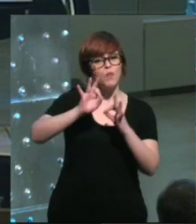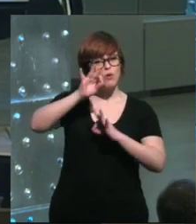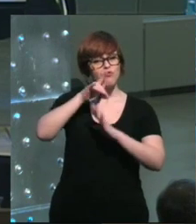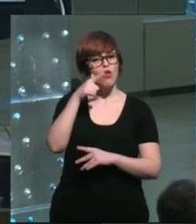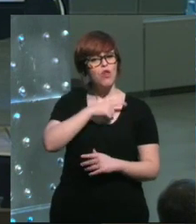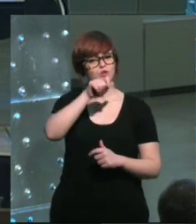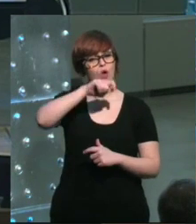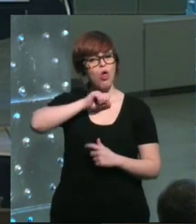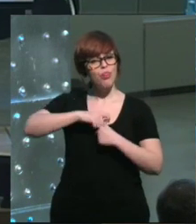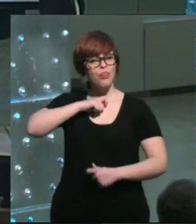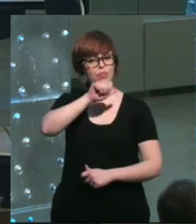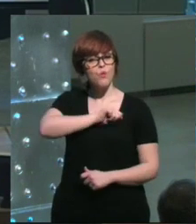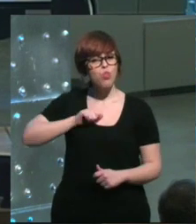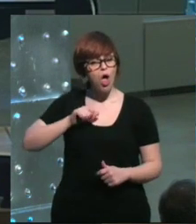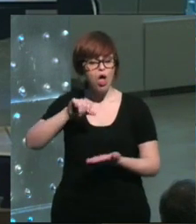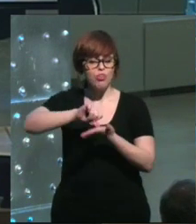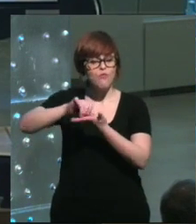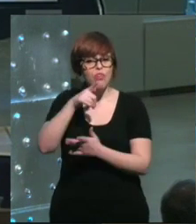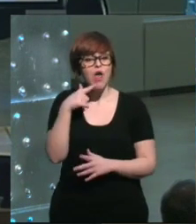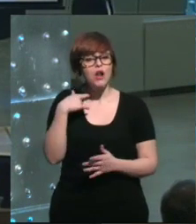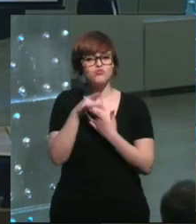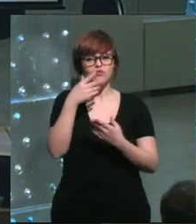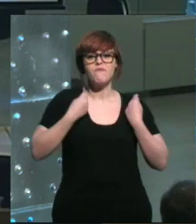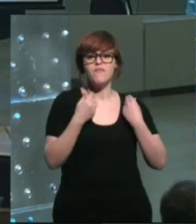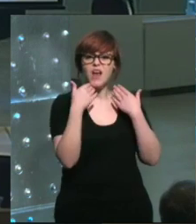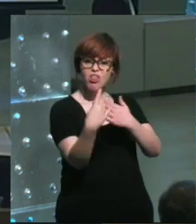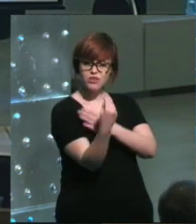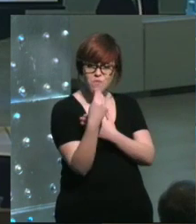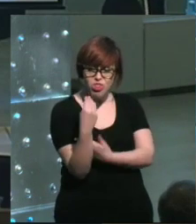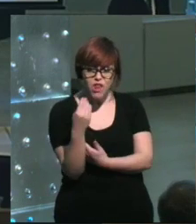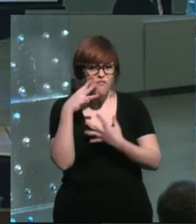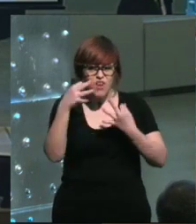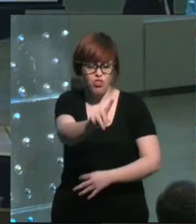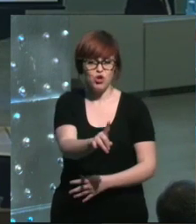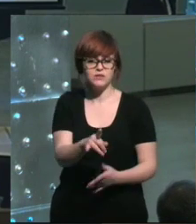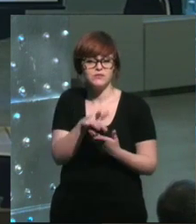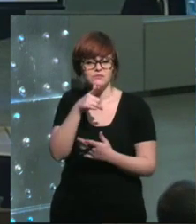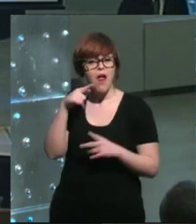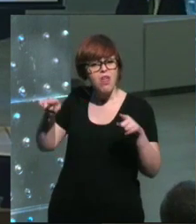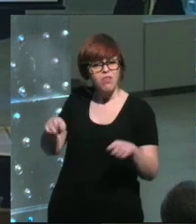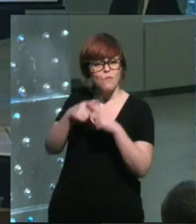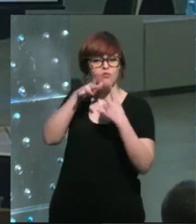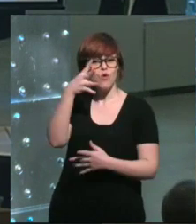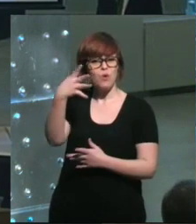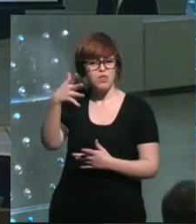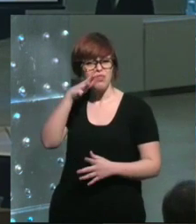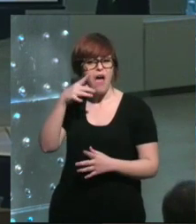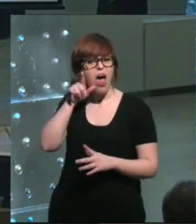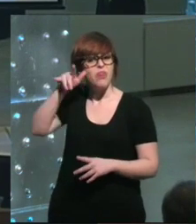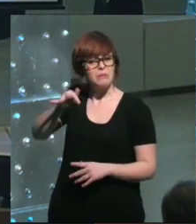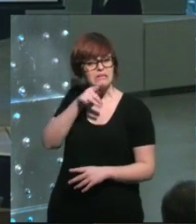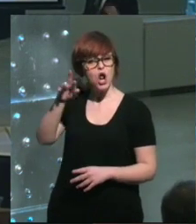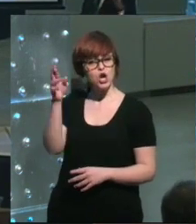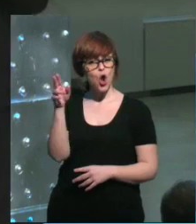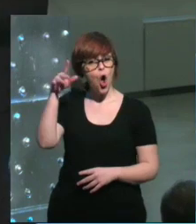norteamericanos viven del cuento y viven del sistema y de las subvenciones, que no es verdad. O sea, que no le importa el 45% de los ciudadanos. Se atreve a decir